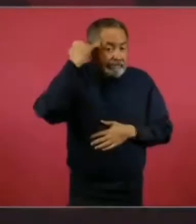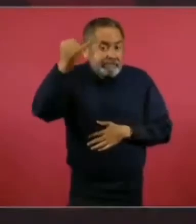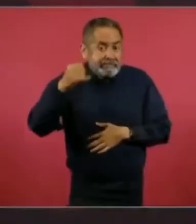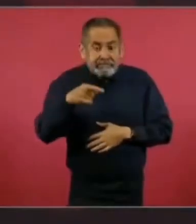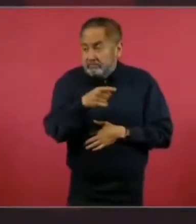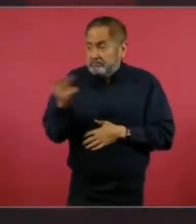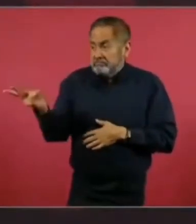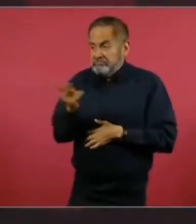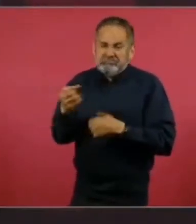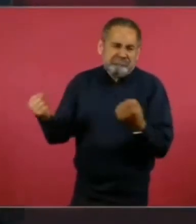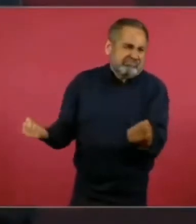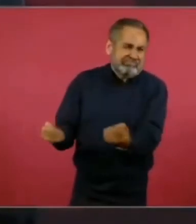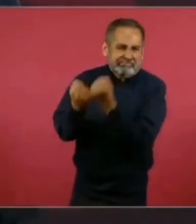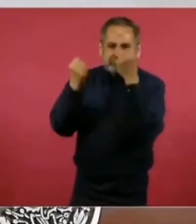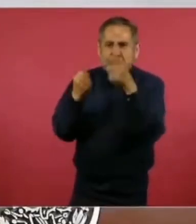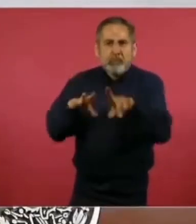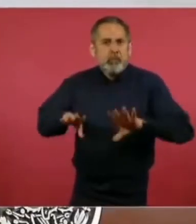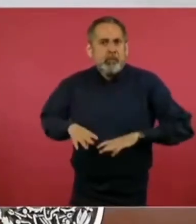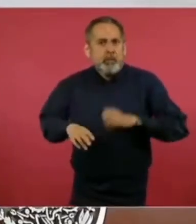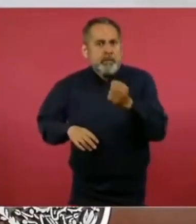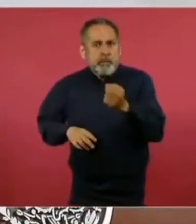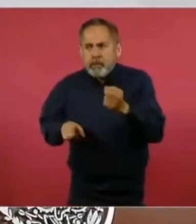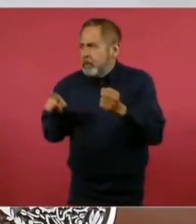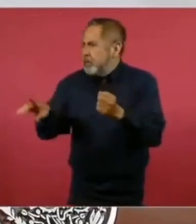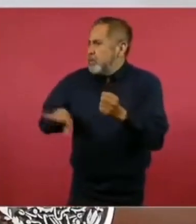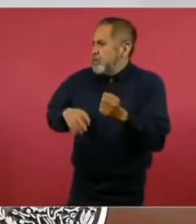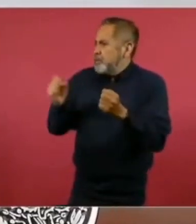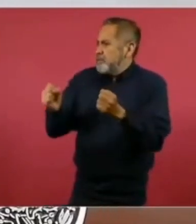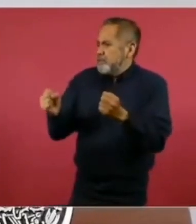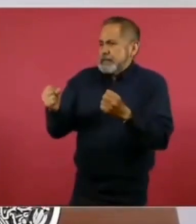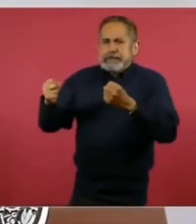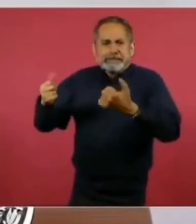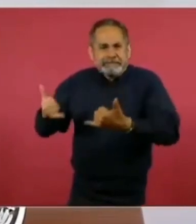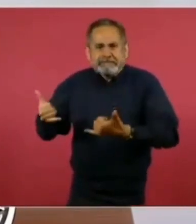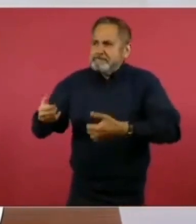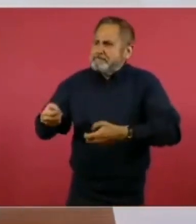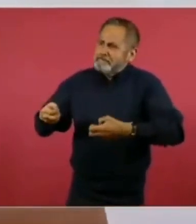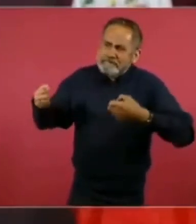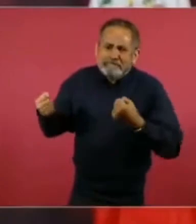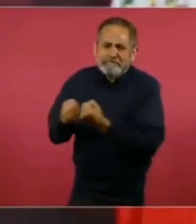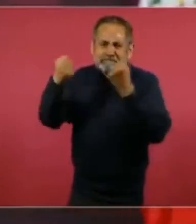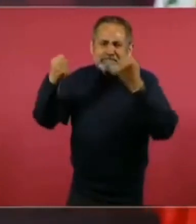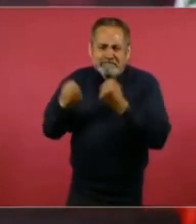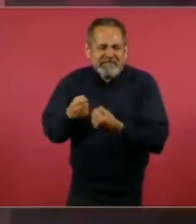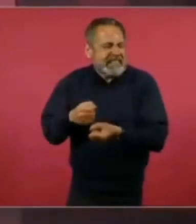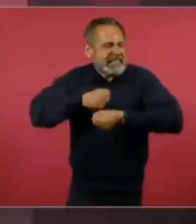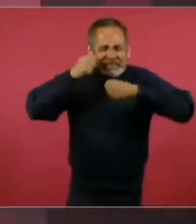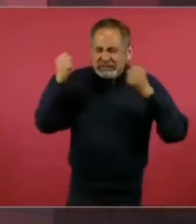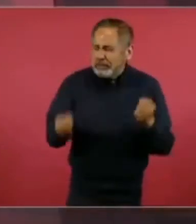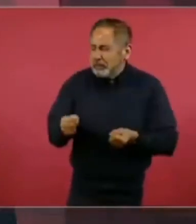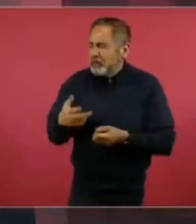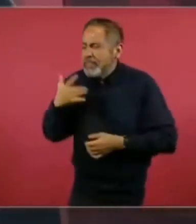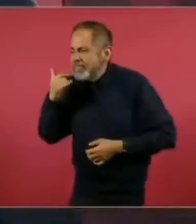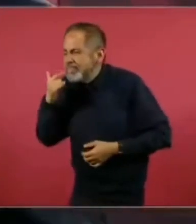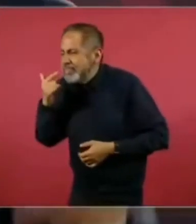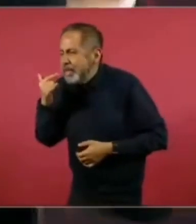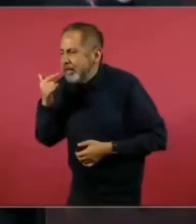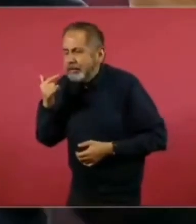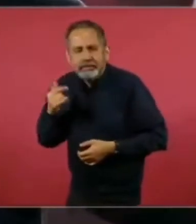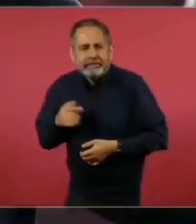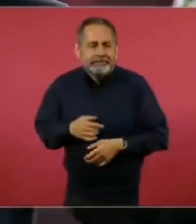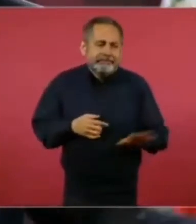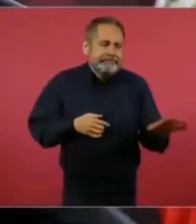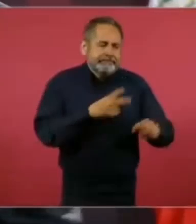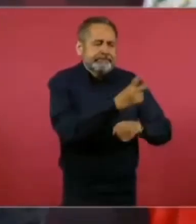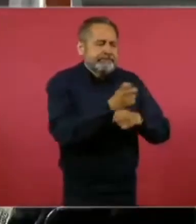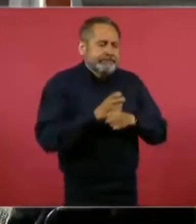iba a haber choque, sí, que iban a salir chispas. Fricciones. Sí. Y no pude